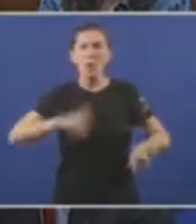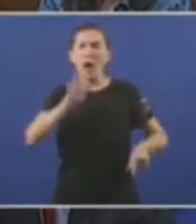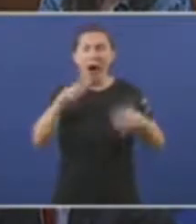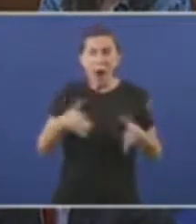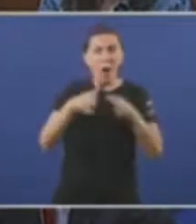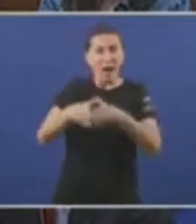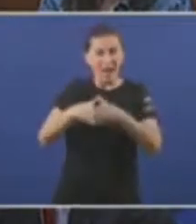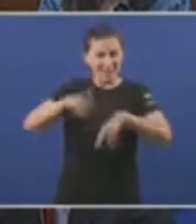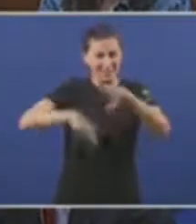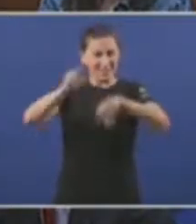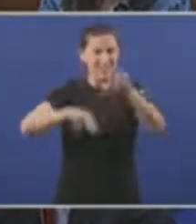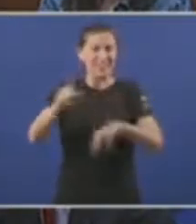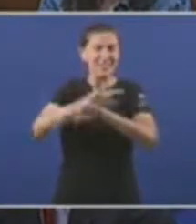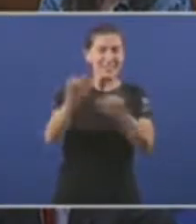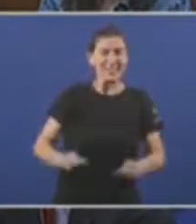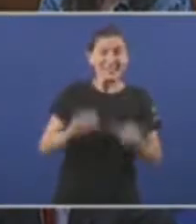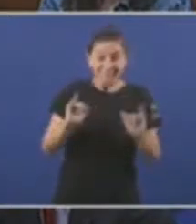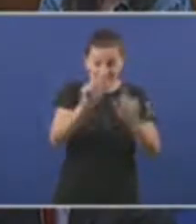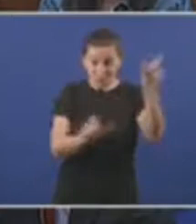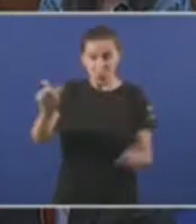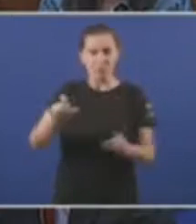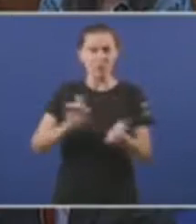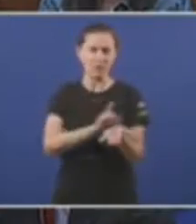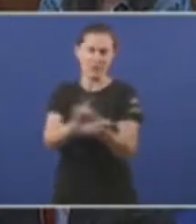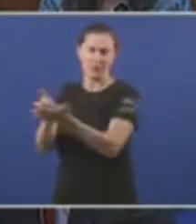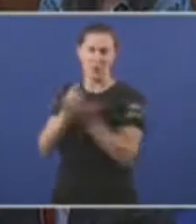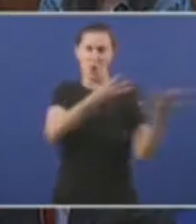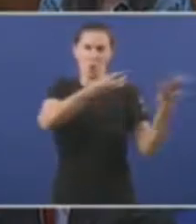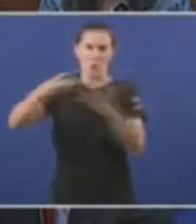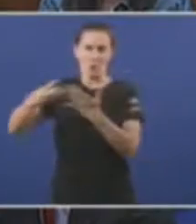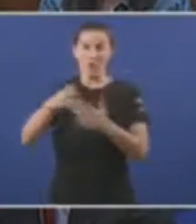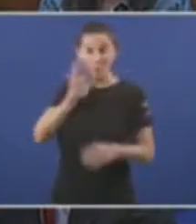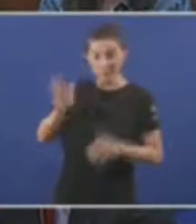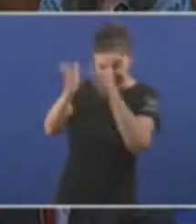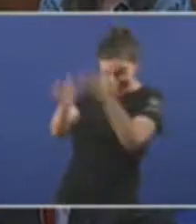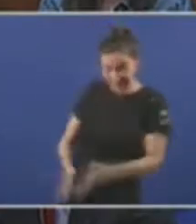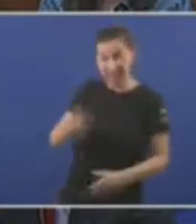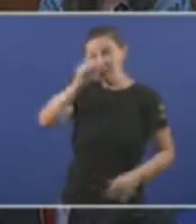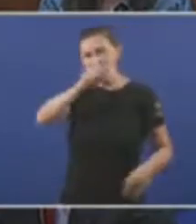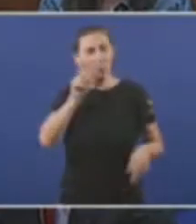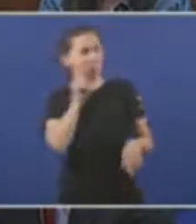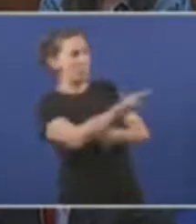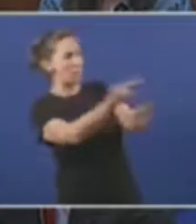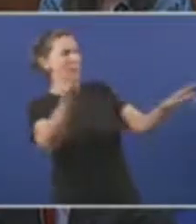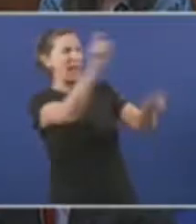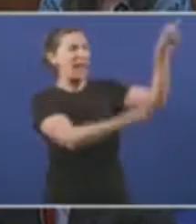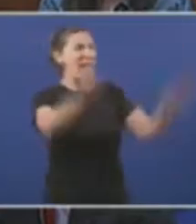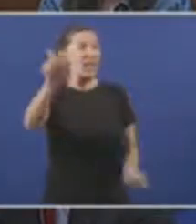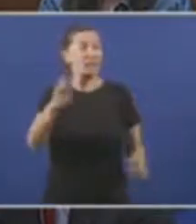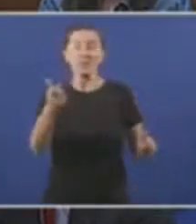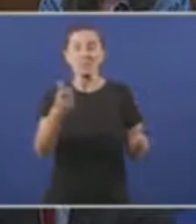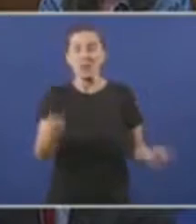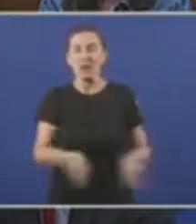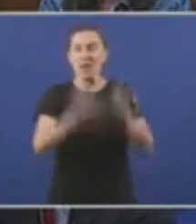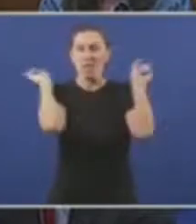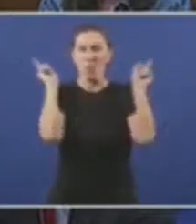800 persoas na rúa. Xa vexo que a vostede non lle importa cal é o futuro da xente deste país. E Barreras é viable